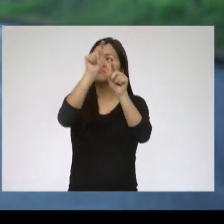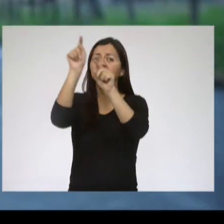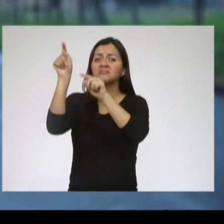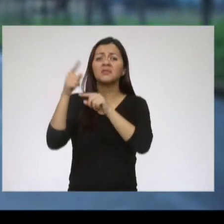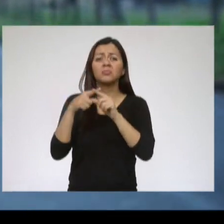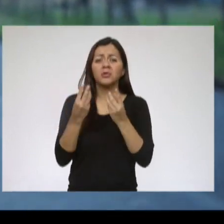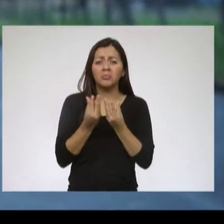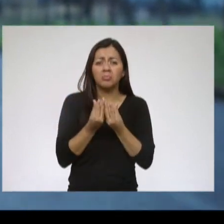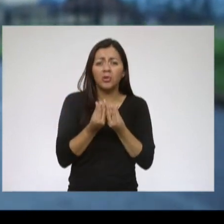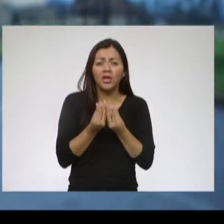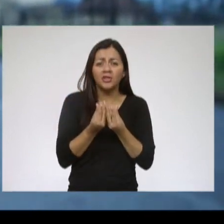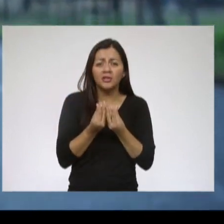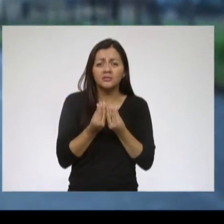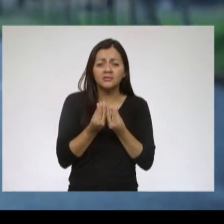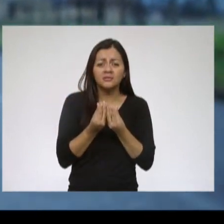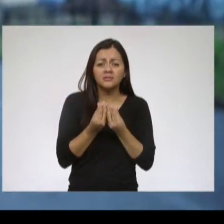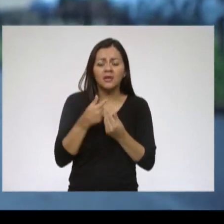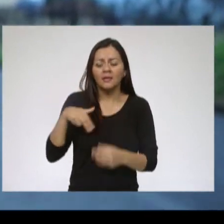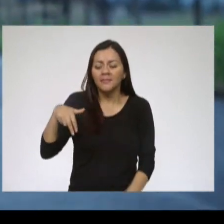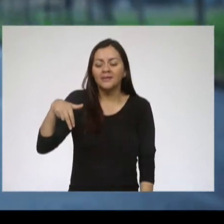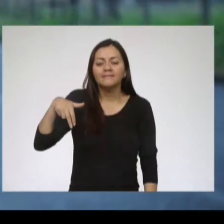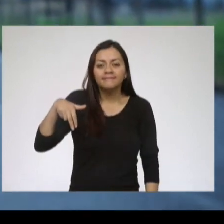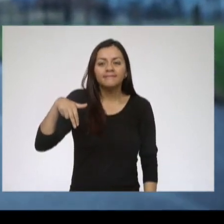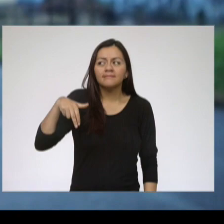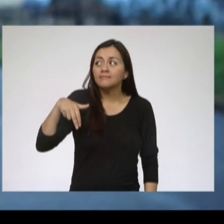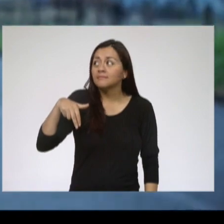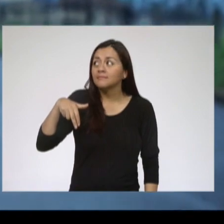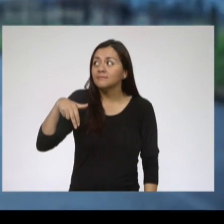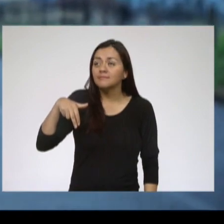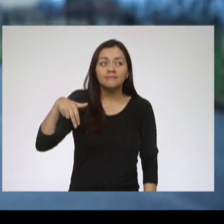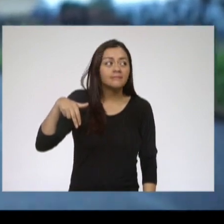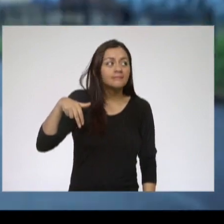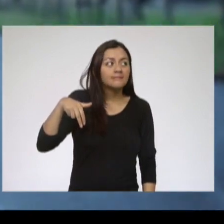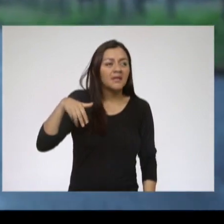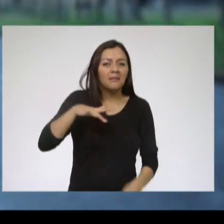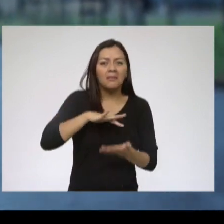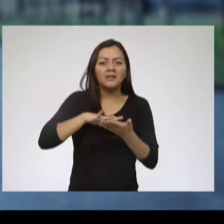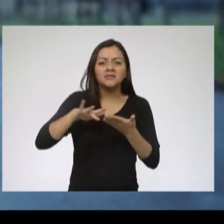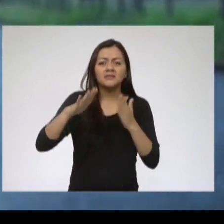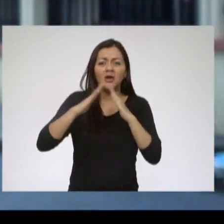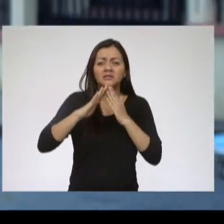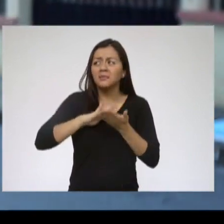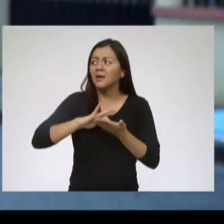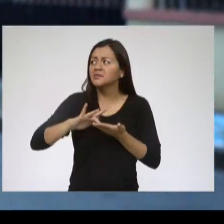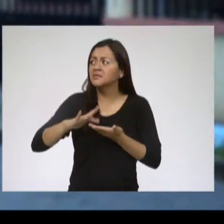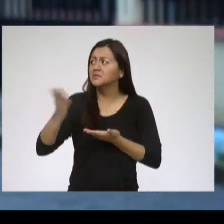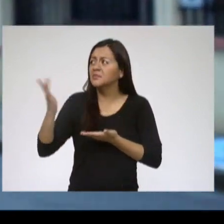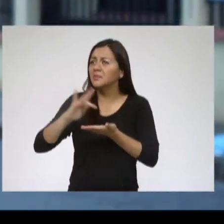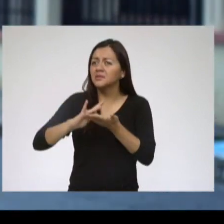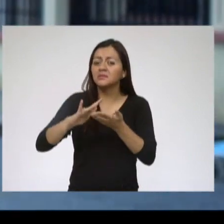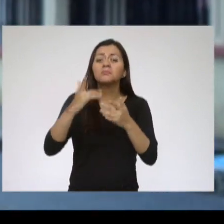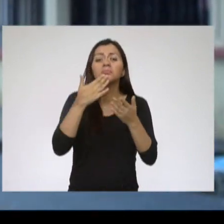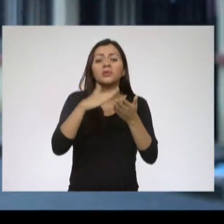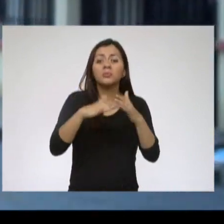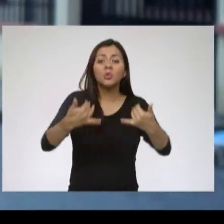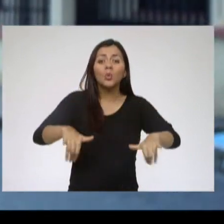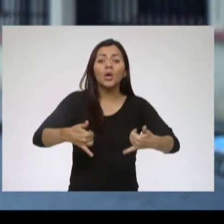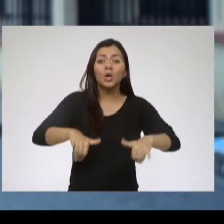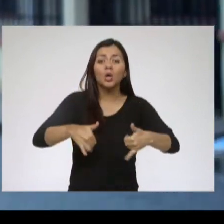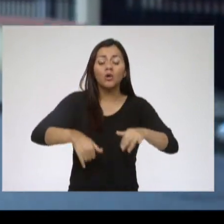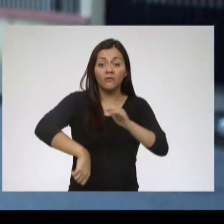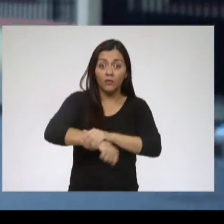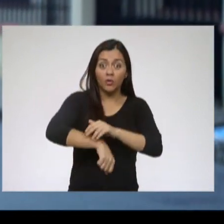somos pocos y usted cuando pasa, por ejemplo, va a ver esa casa está deshabitada y no conoce a nadie. Por ejemplo, para jugar aquí un